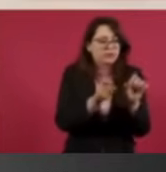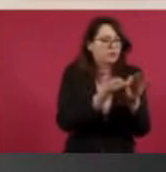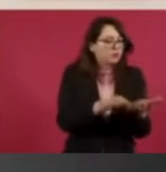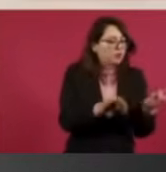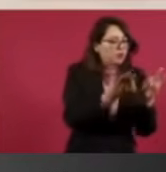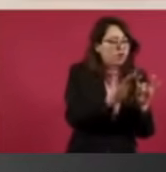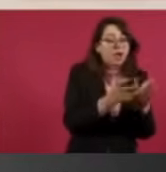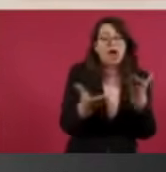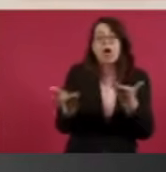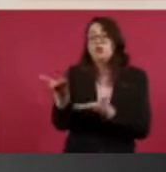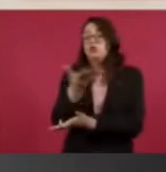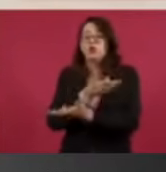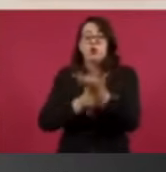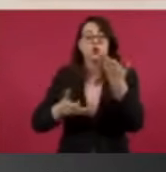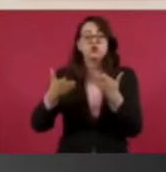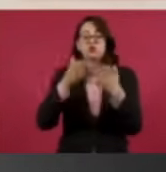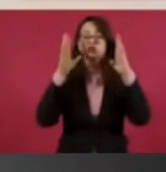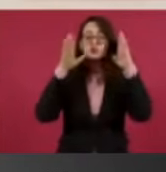todos.